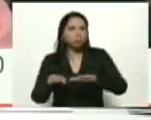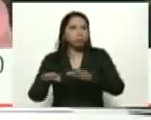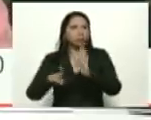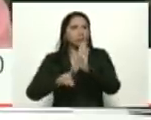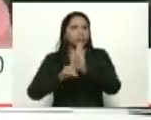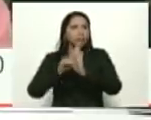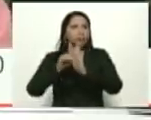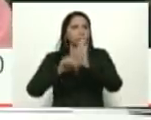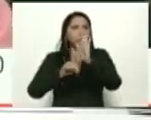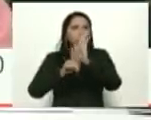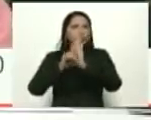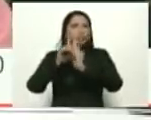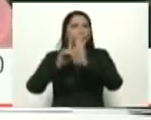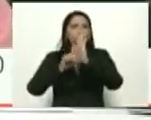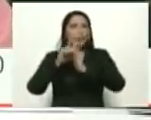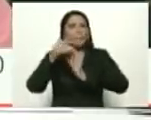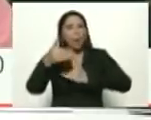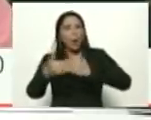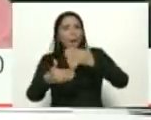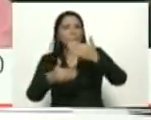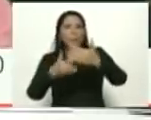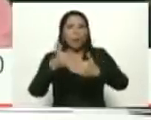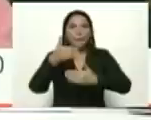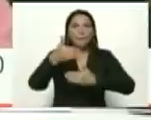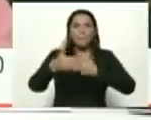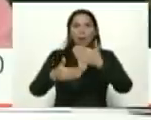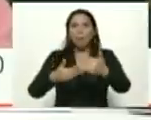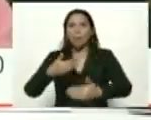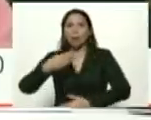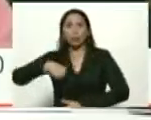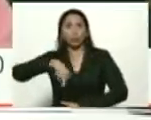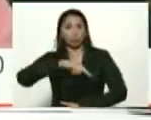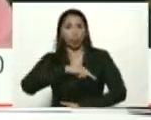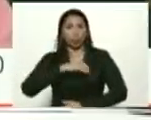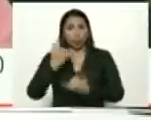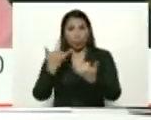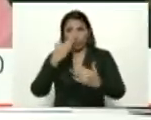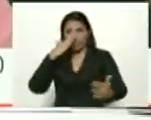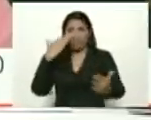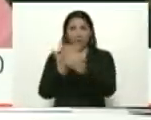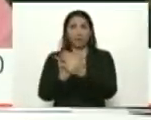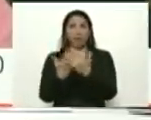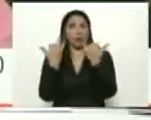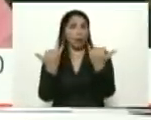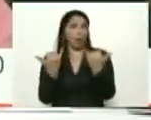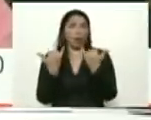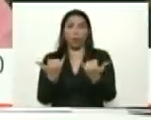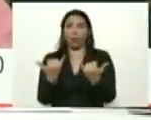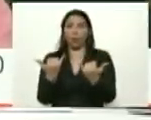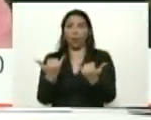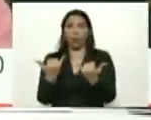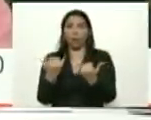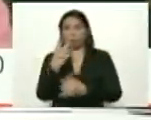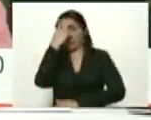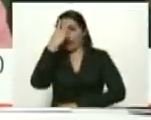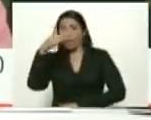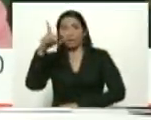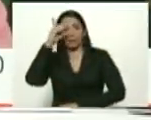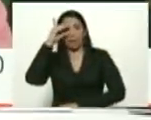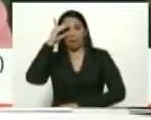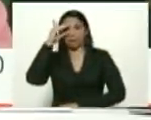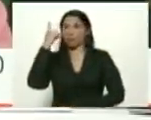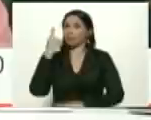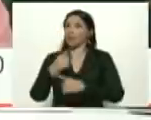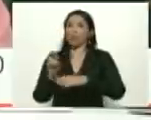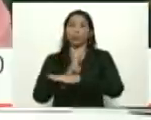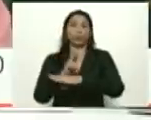esta situación que estamos enfrentando ahora, Tarek, Delcy, Serpa, hay que utilizar